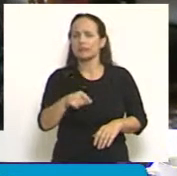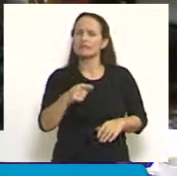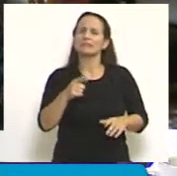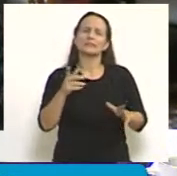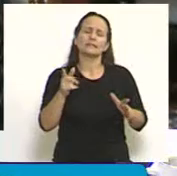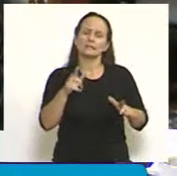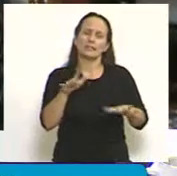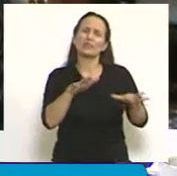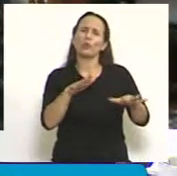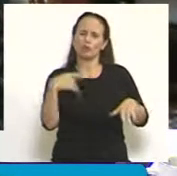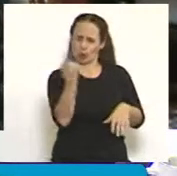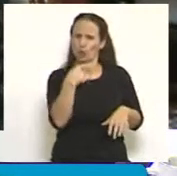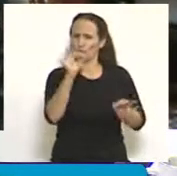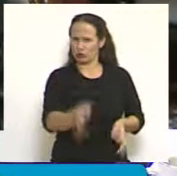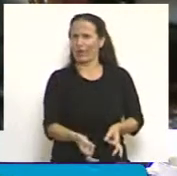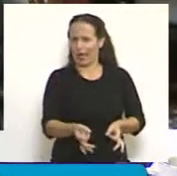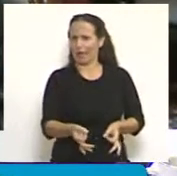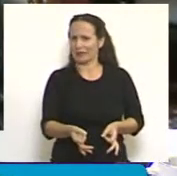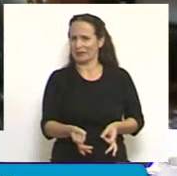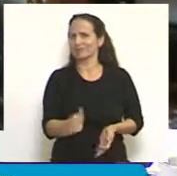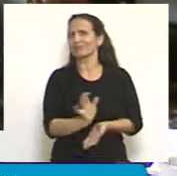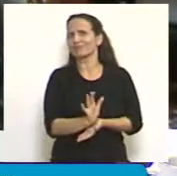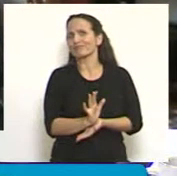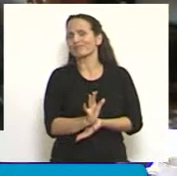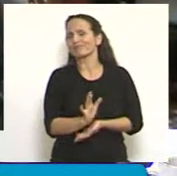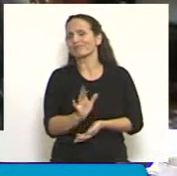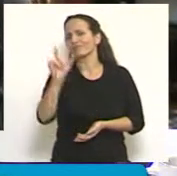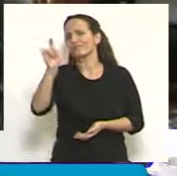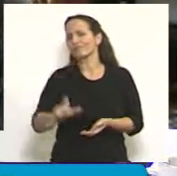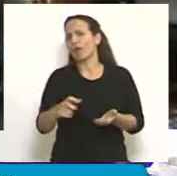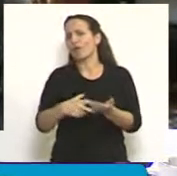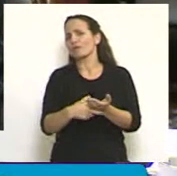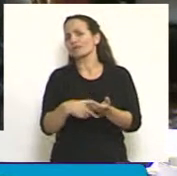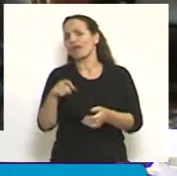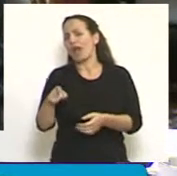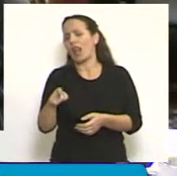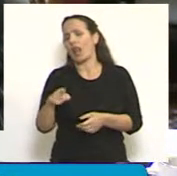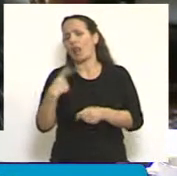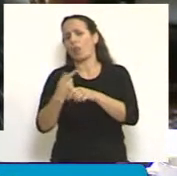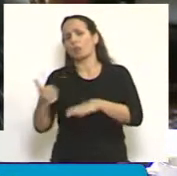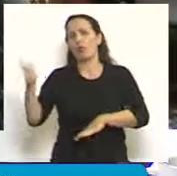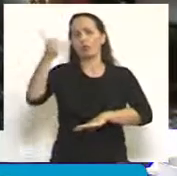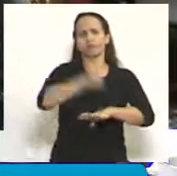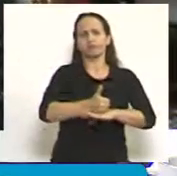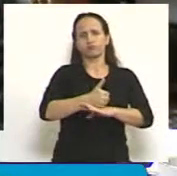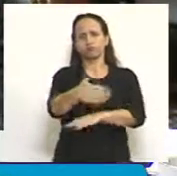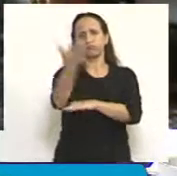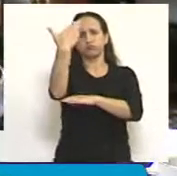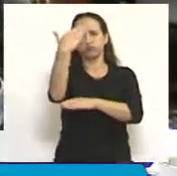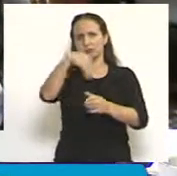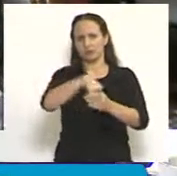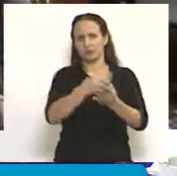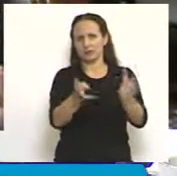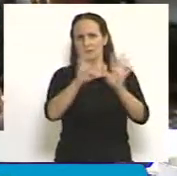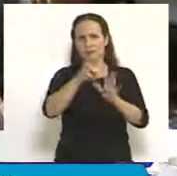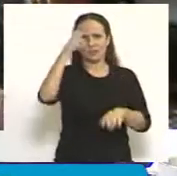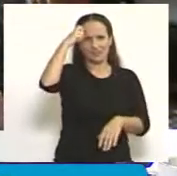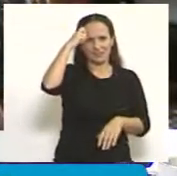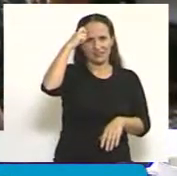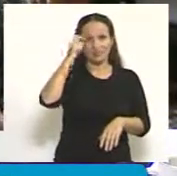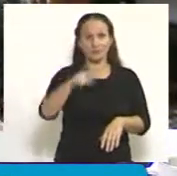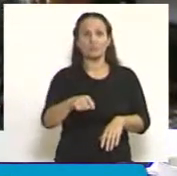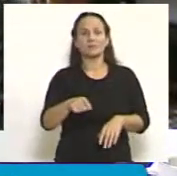ellas y después de la misma manera con los jueces de Cámara. Y luego tenemos una larga enumeración a la que me